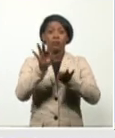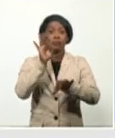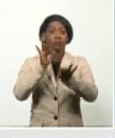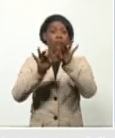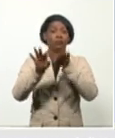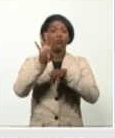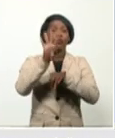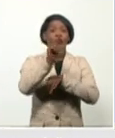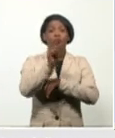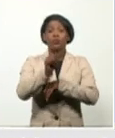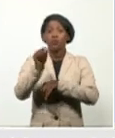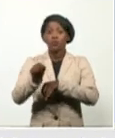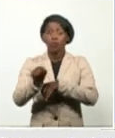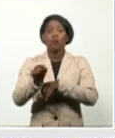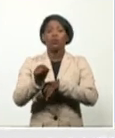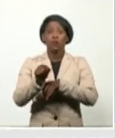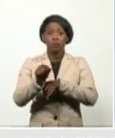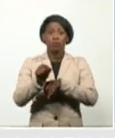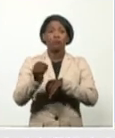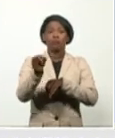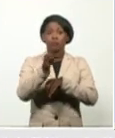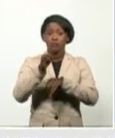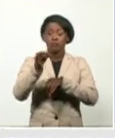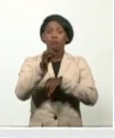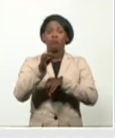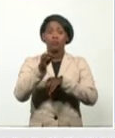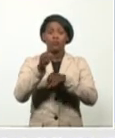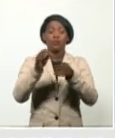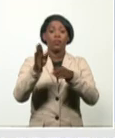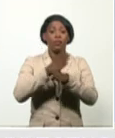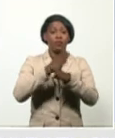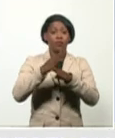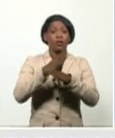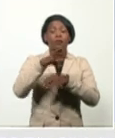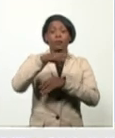el de Las Tunas, está el de La Habana, y